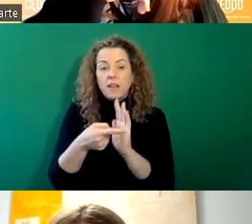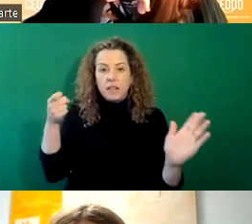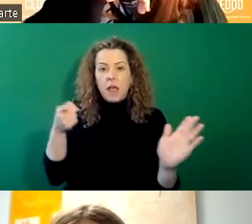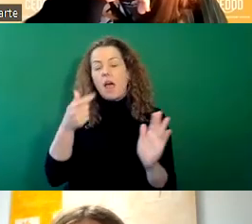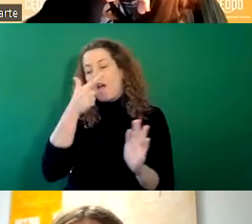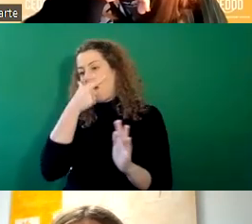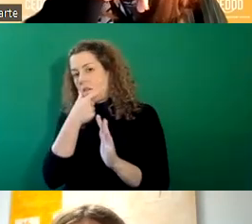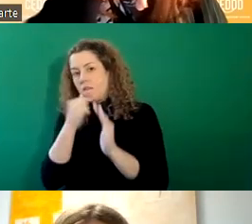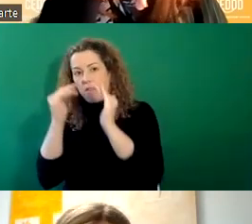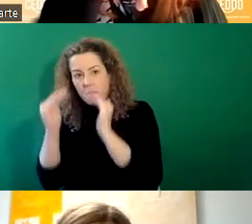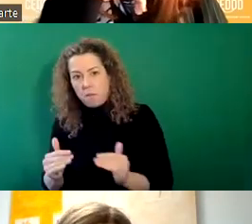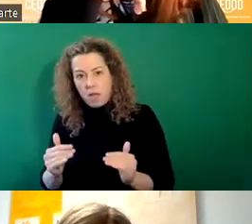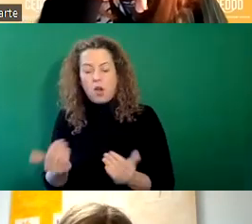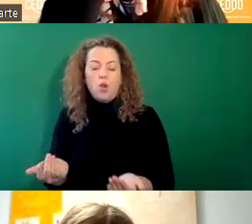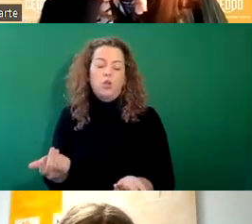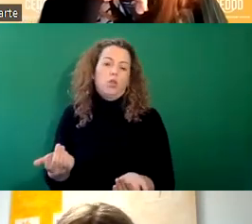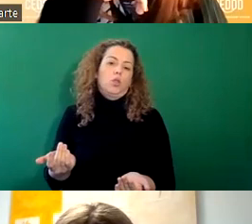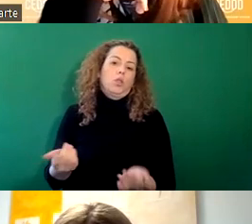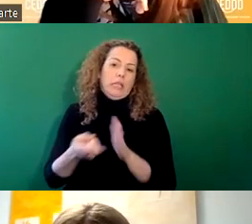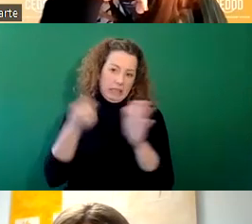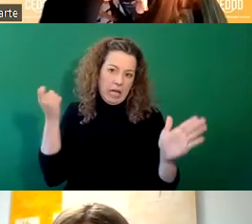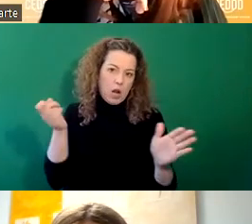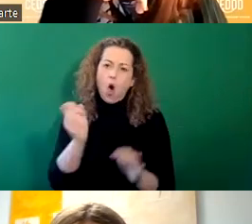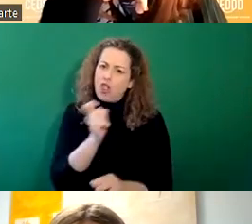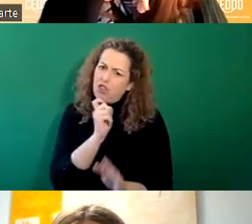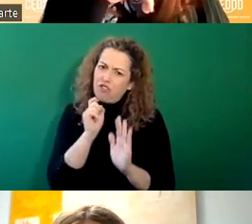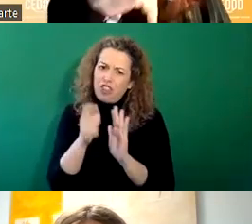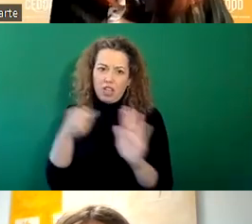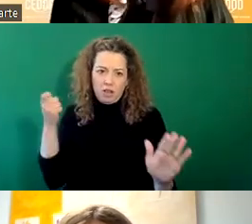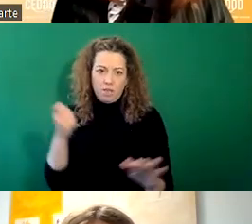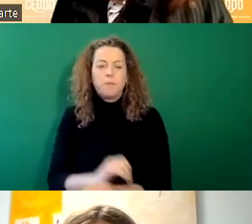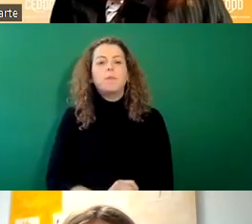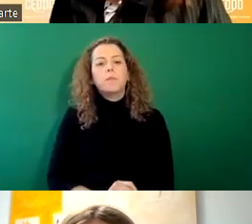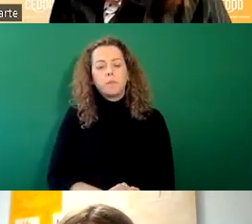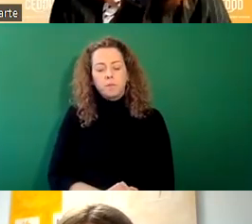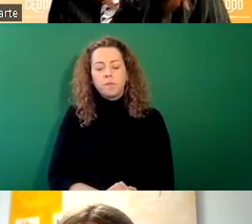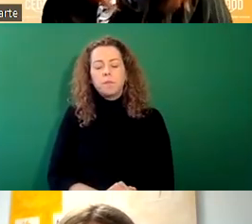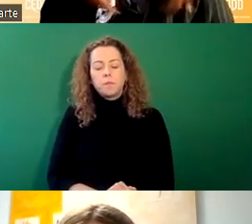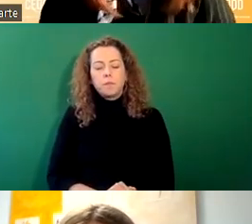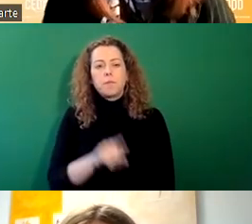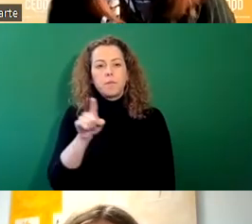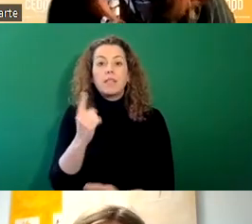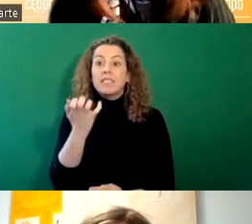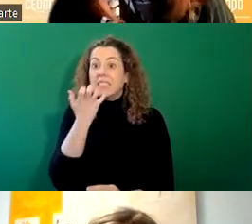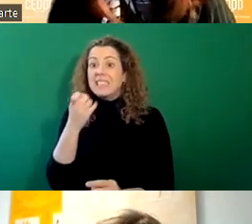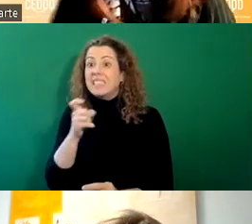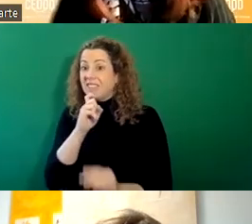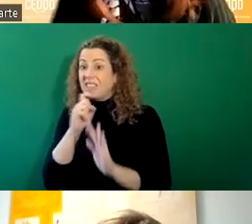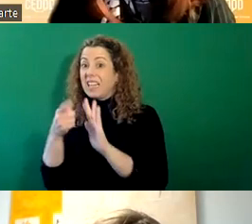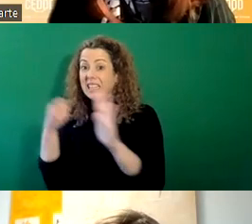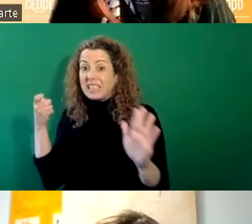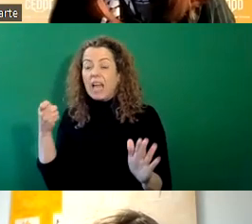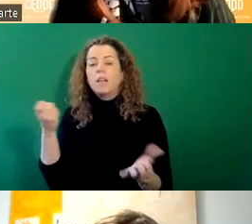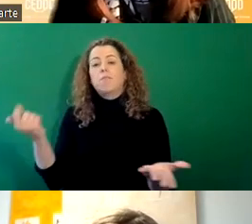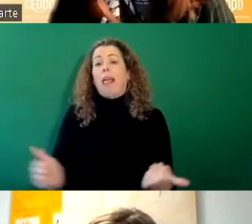de retirar y difíciles de retirar. Aquellas difíciles de retirar